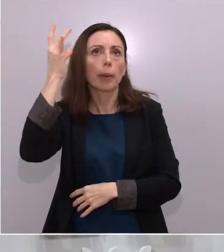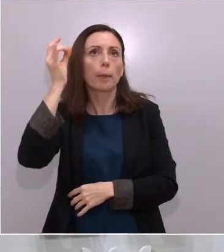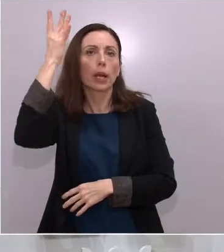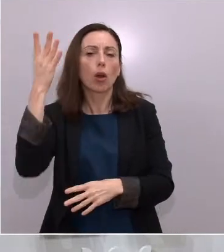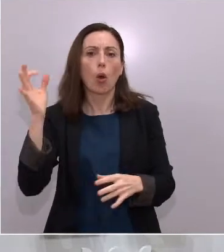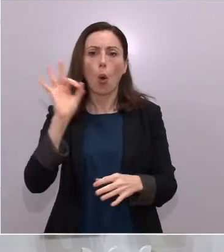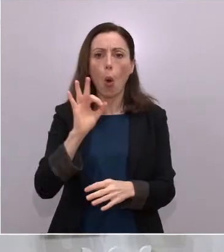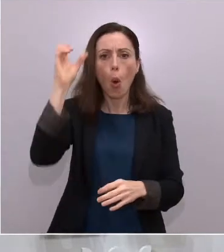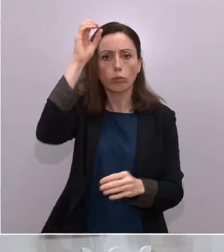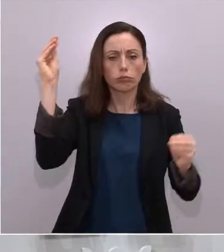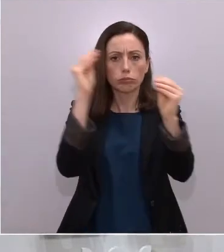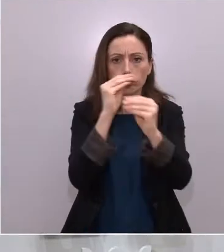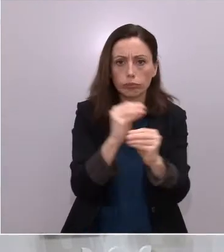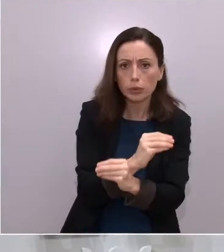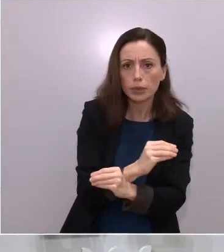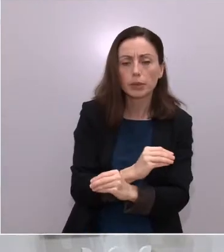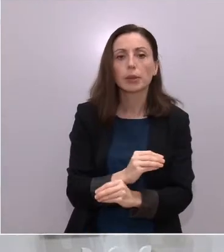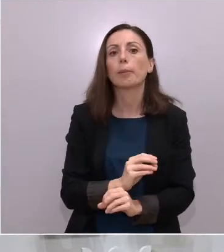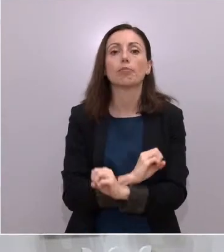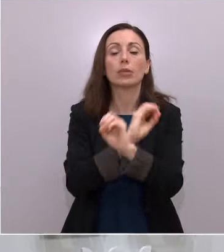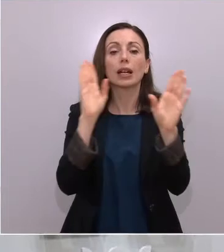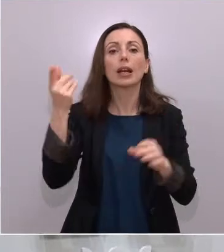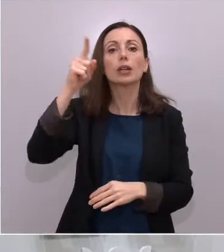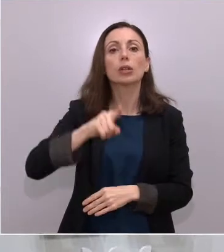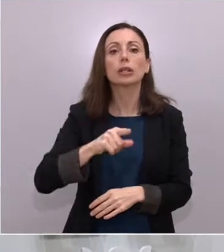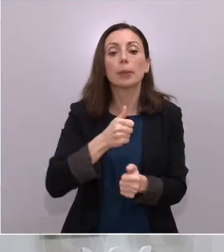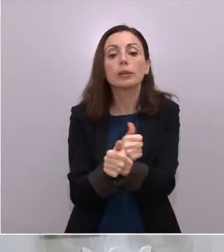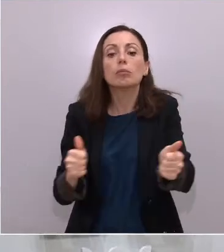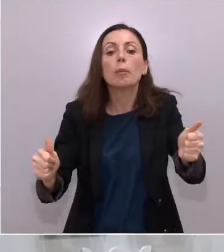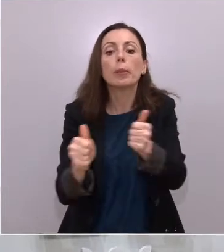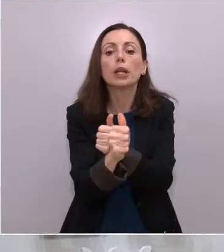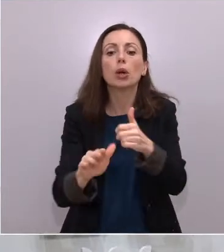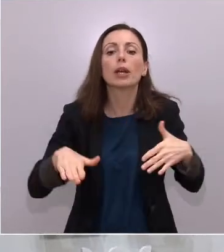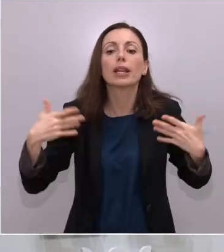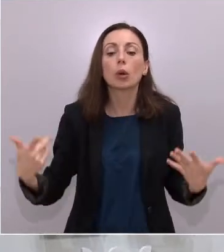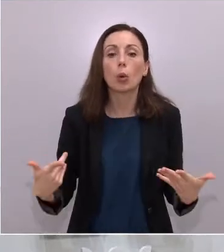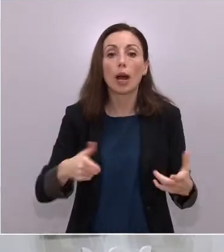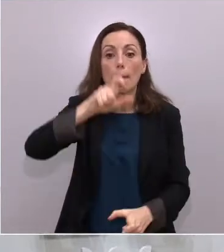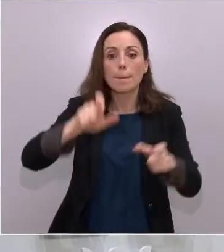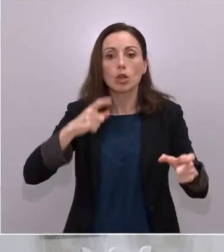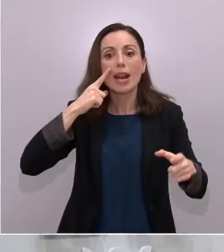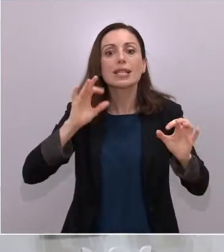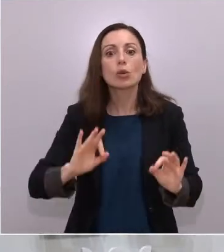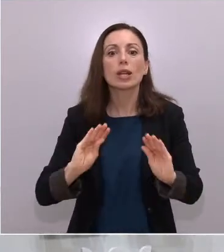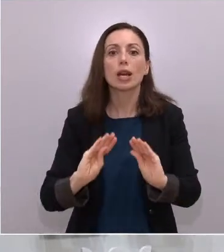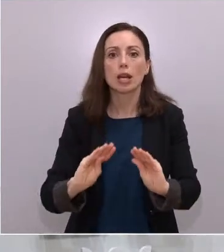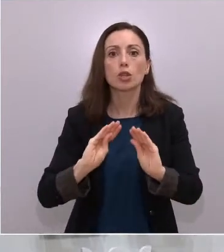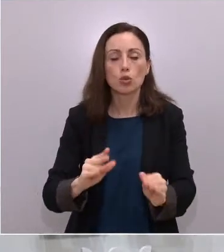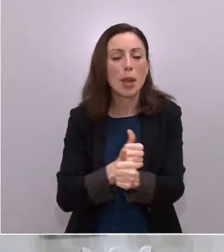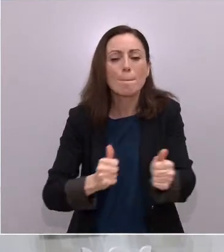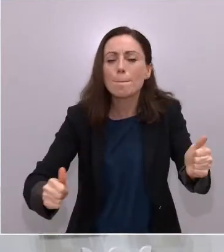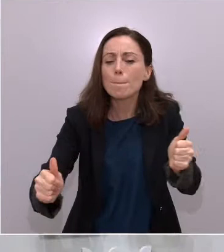contradicciones o desmentidos. Y, por supuesto, que antepongan la seguridad de la población a cualquier otro